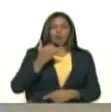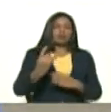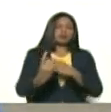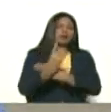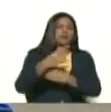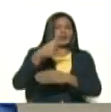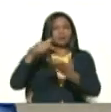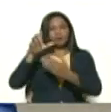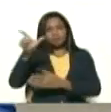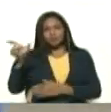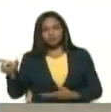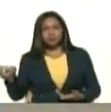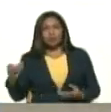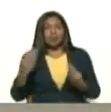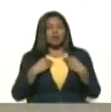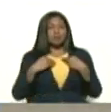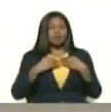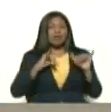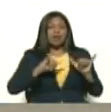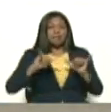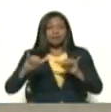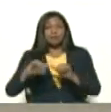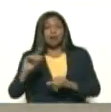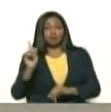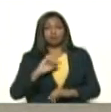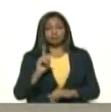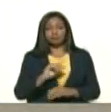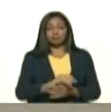demás. La vida no será la misma.